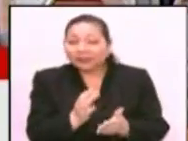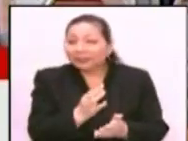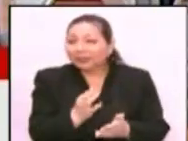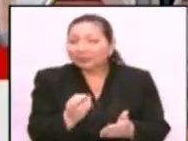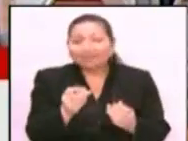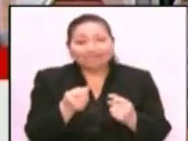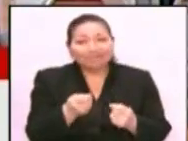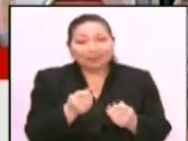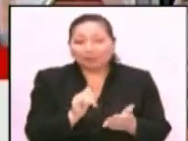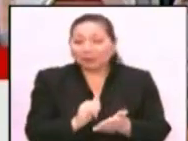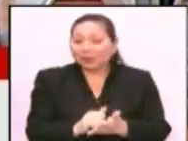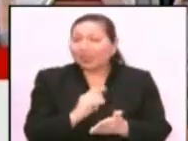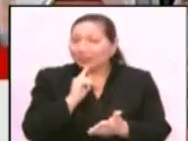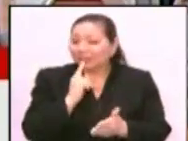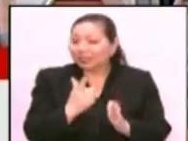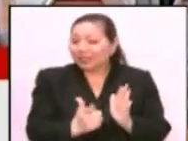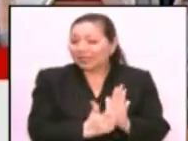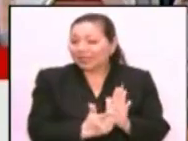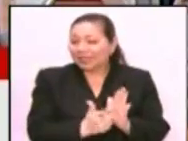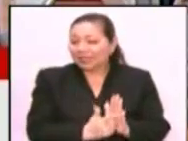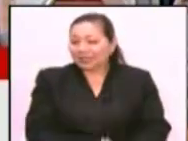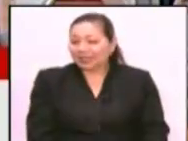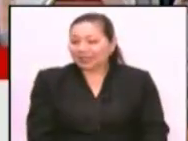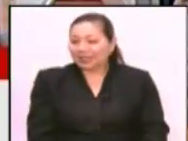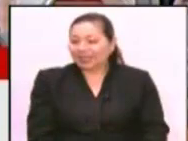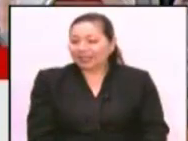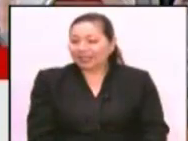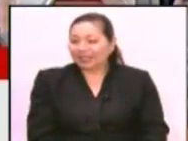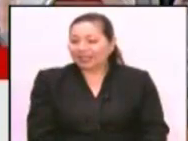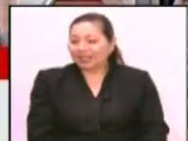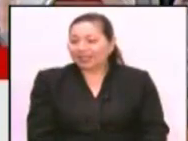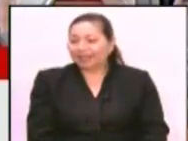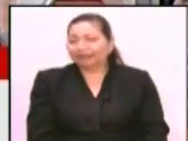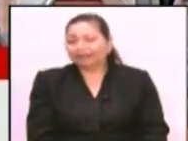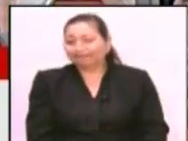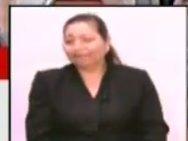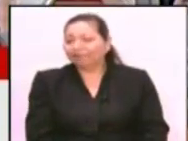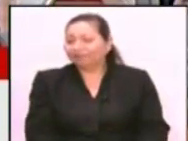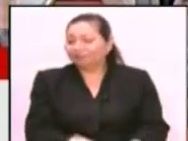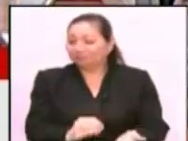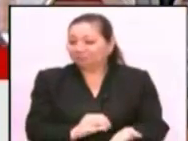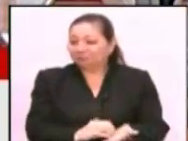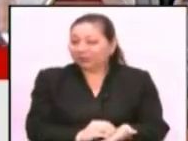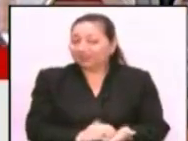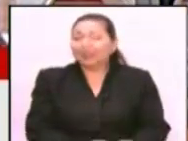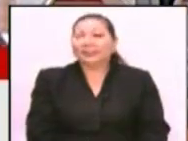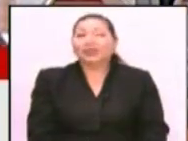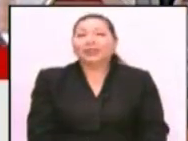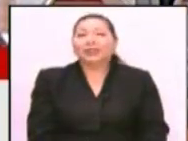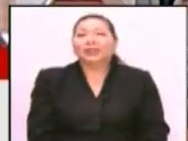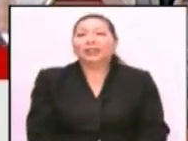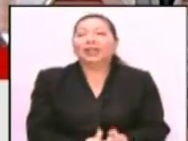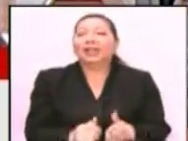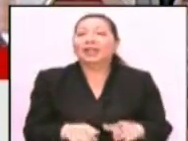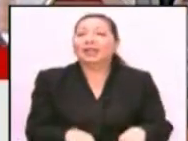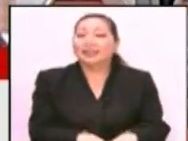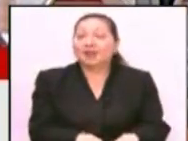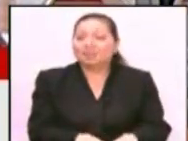sí, obligatoriamente, porque lo establece la ley, por la escuela. Y es más, en el ciclo, que es algo que